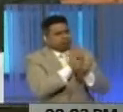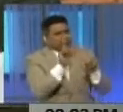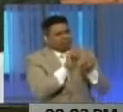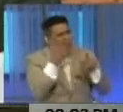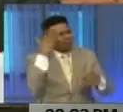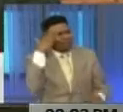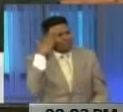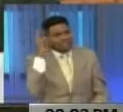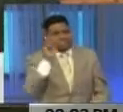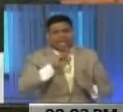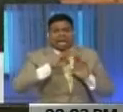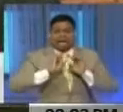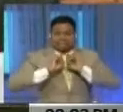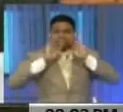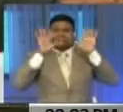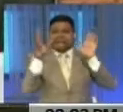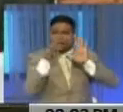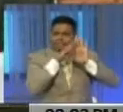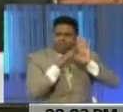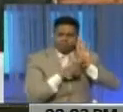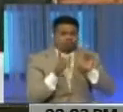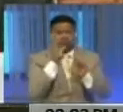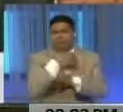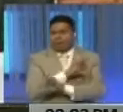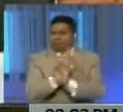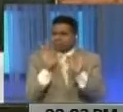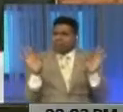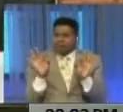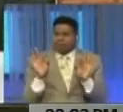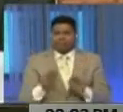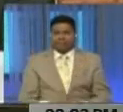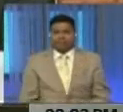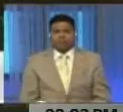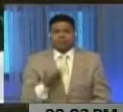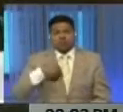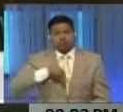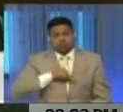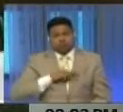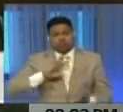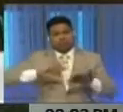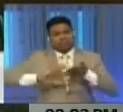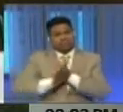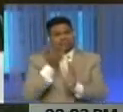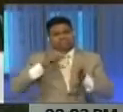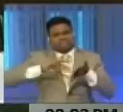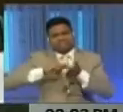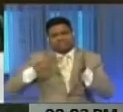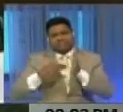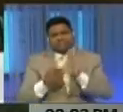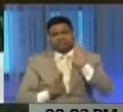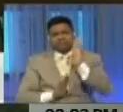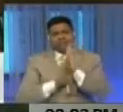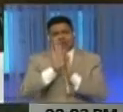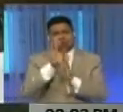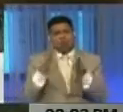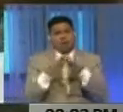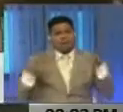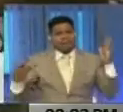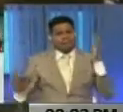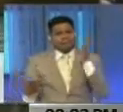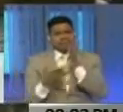ministro Roberto Mirabal. Tenemos un concepto del desarrollo de alta tecnología.